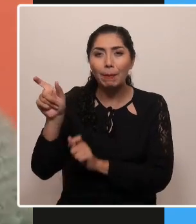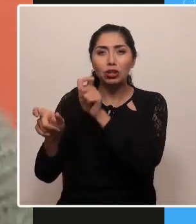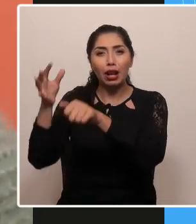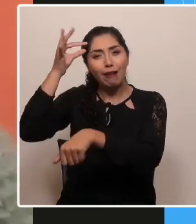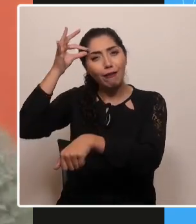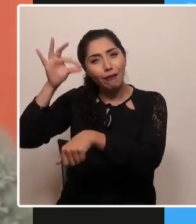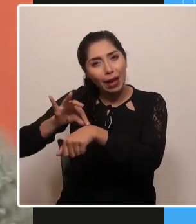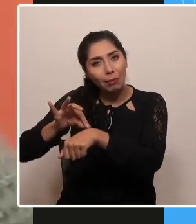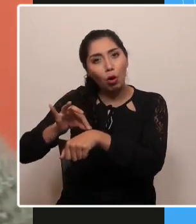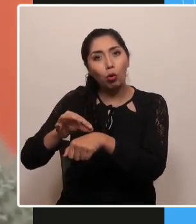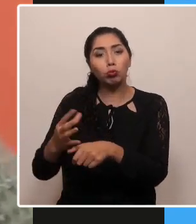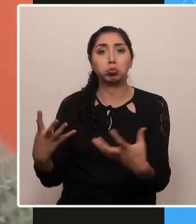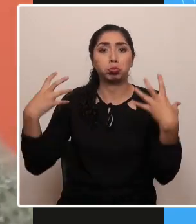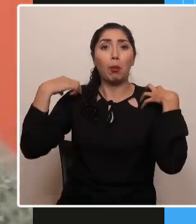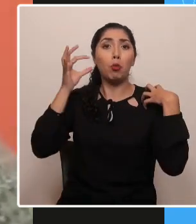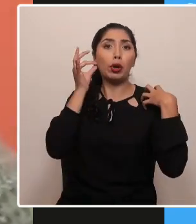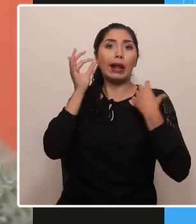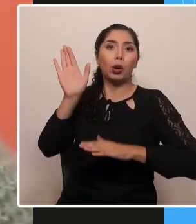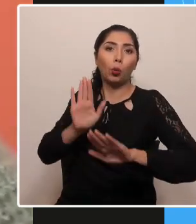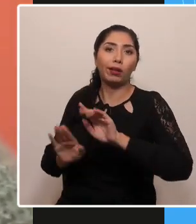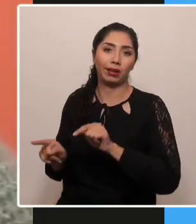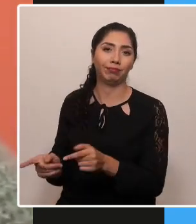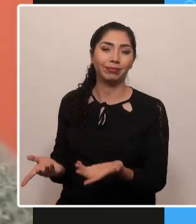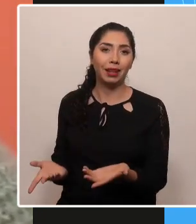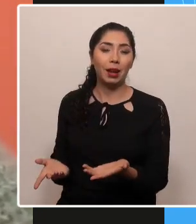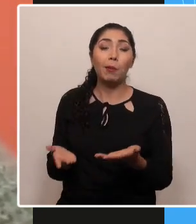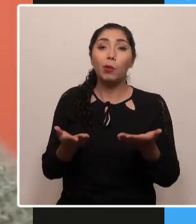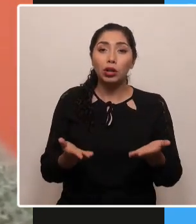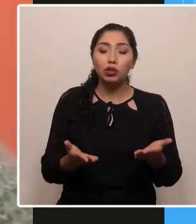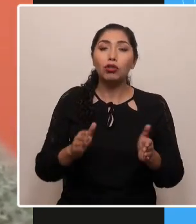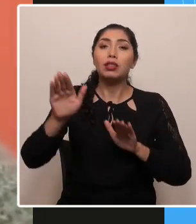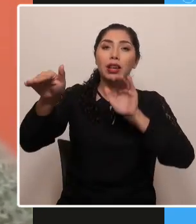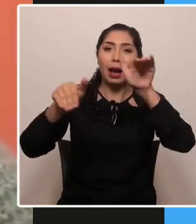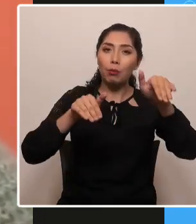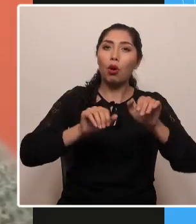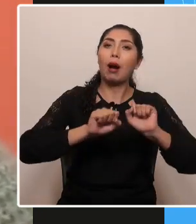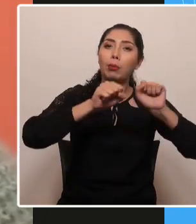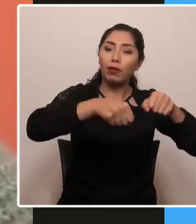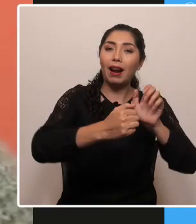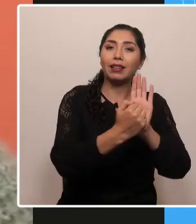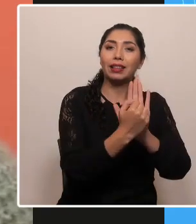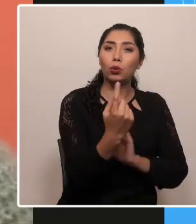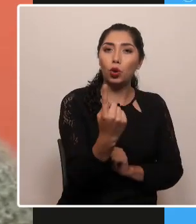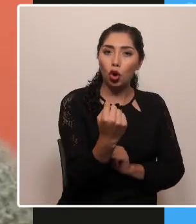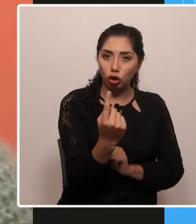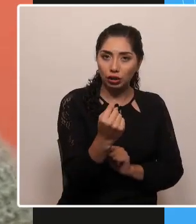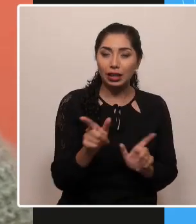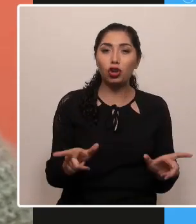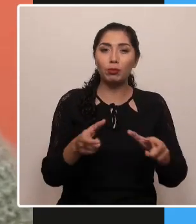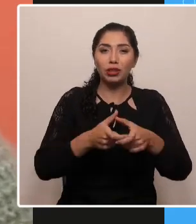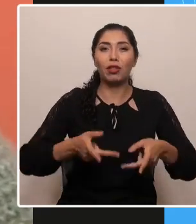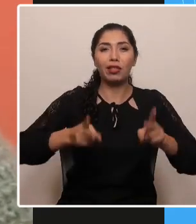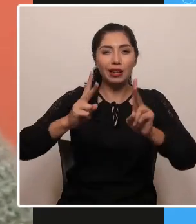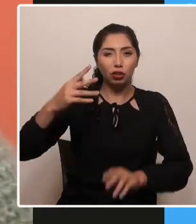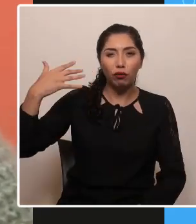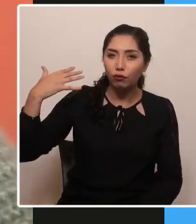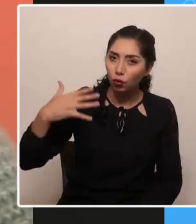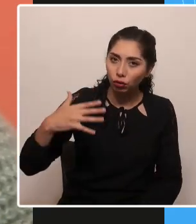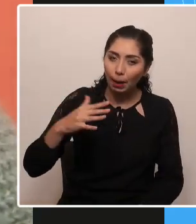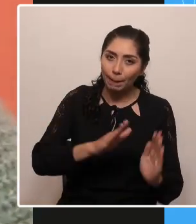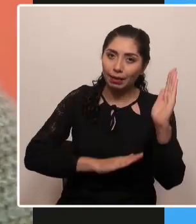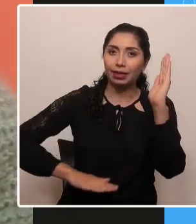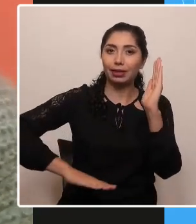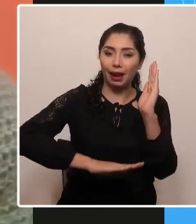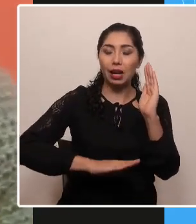enfermas. Por lo mismo, llamo a aprobar el artículo 11 del informe de la Comisión de Derechos Fundamentales, a